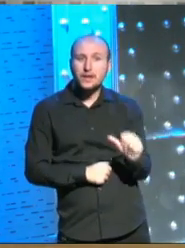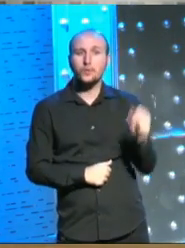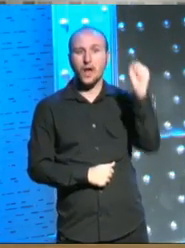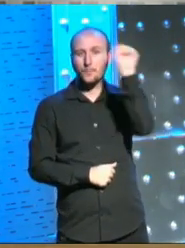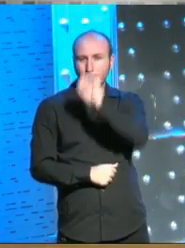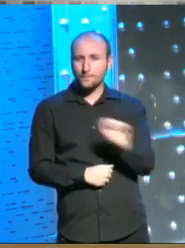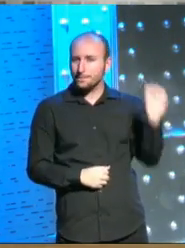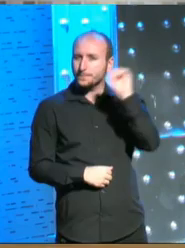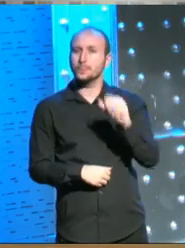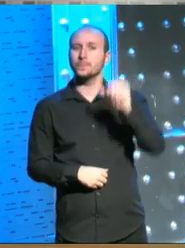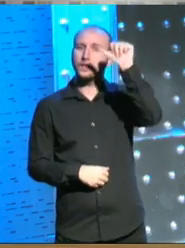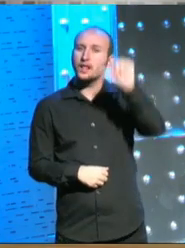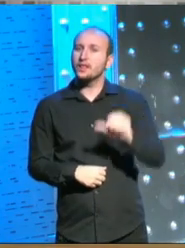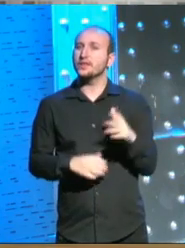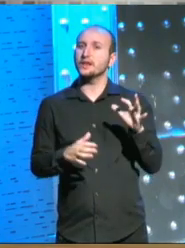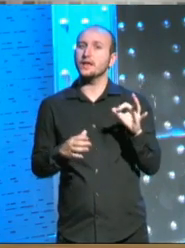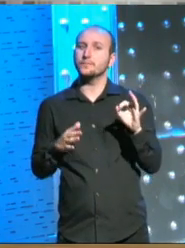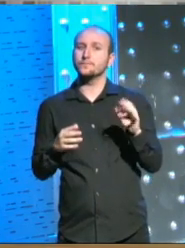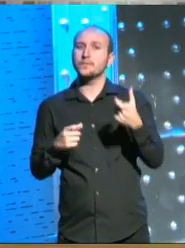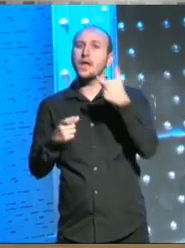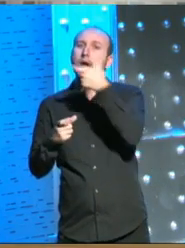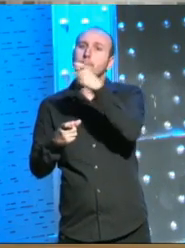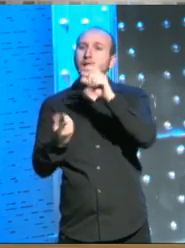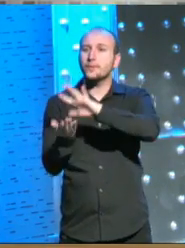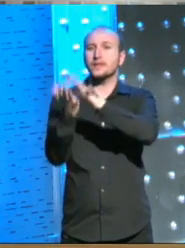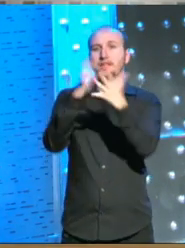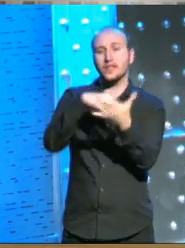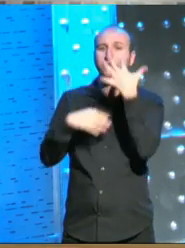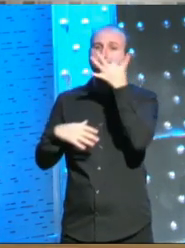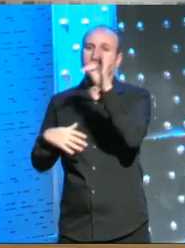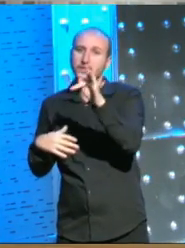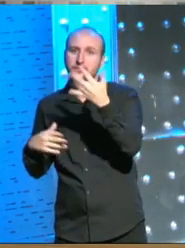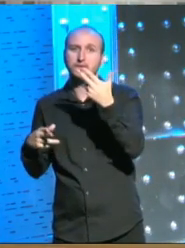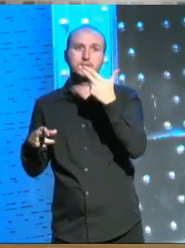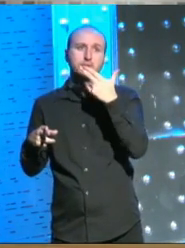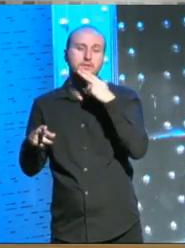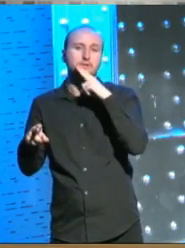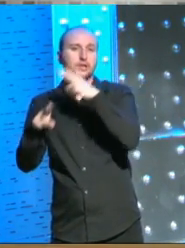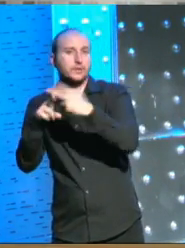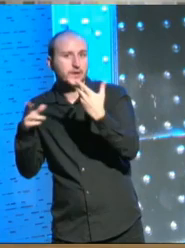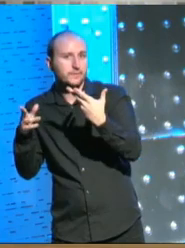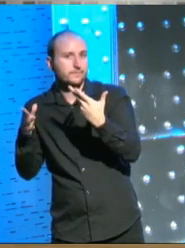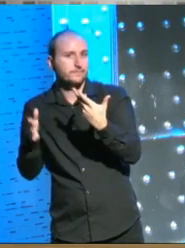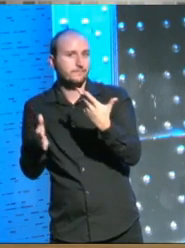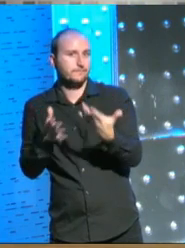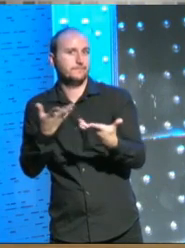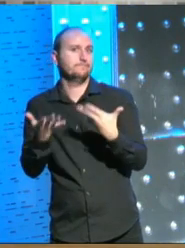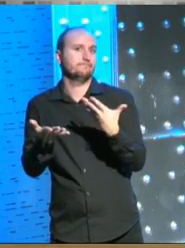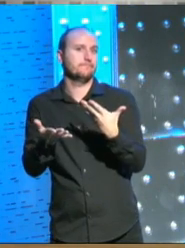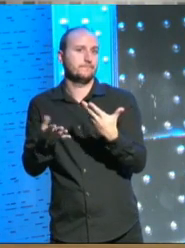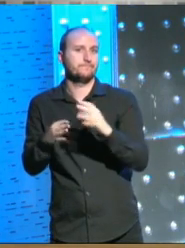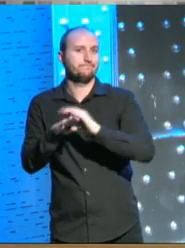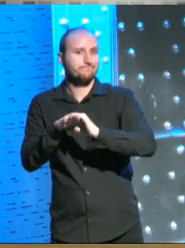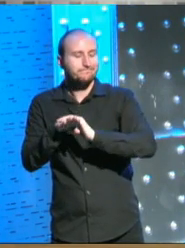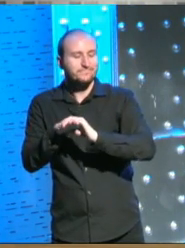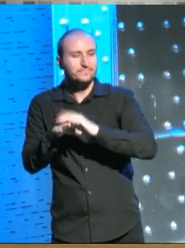Cine Verdad. Cinema Verité, traducción al francés de Kino Pravda, Cine Verdad, de Liga Bertov, homenaje a Bertov, ¿eh?